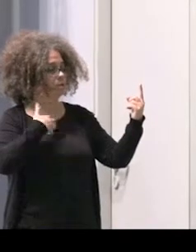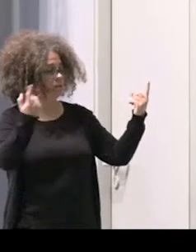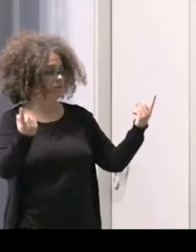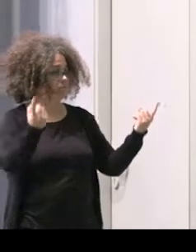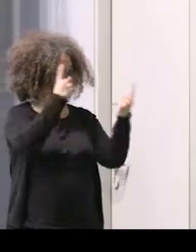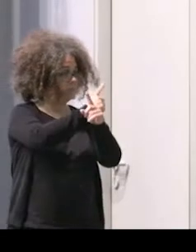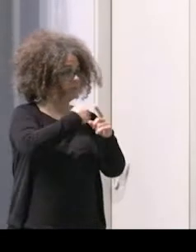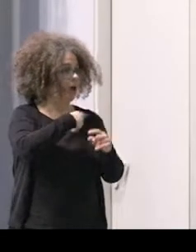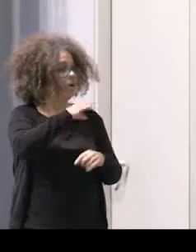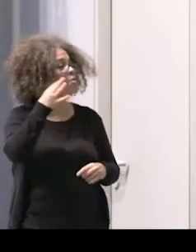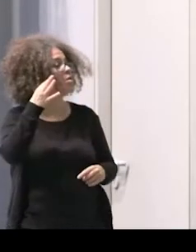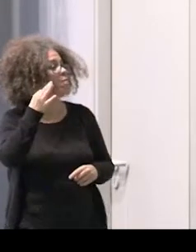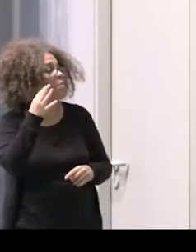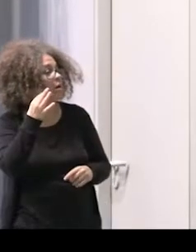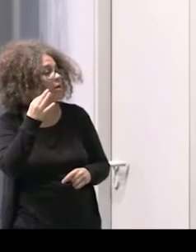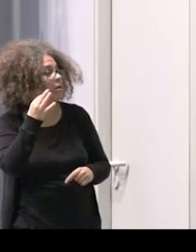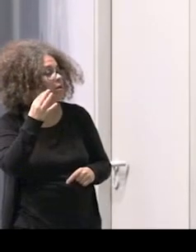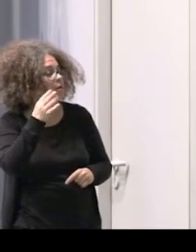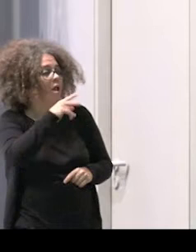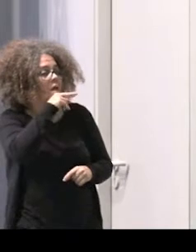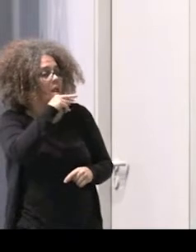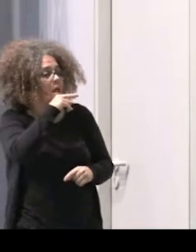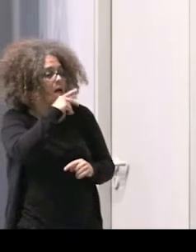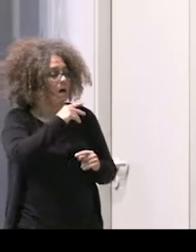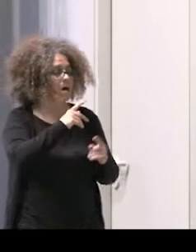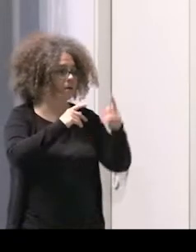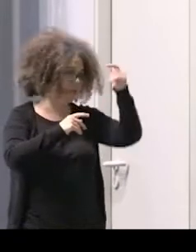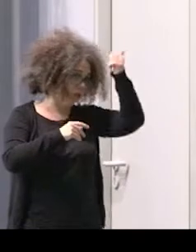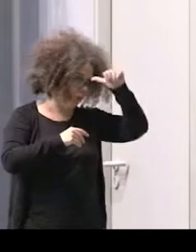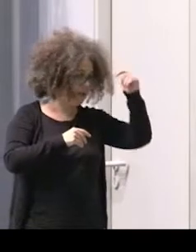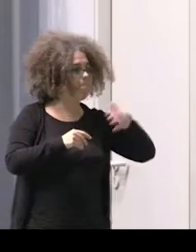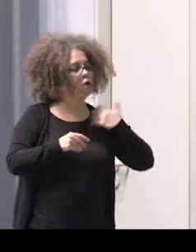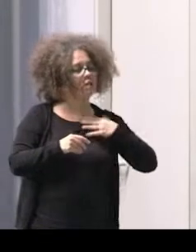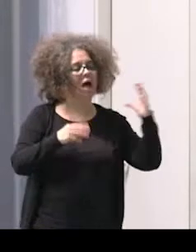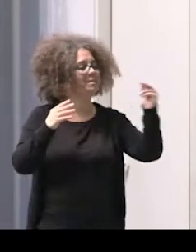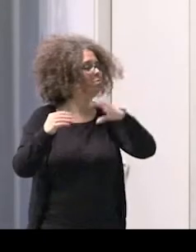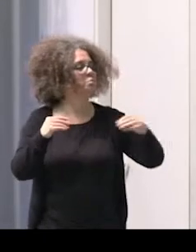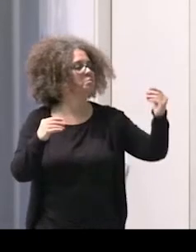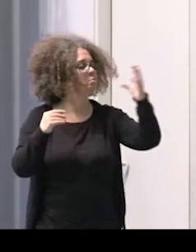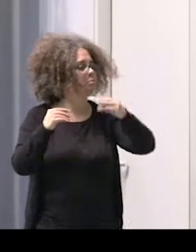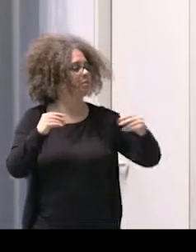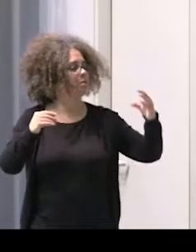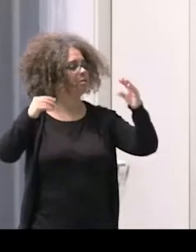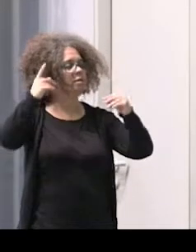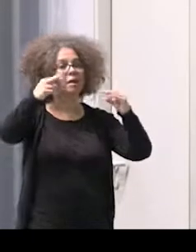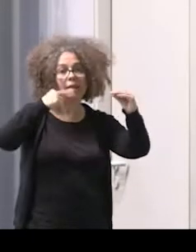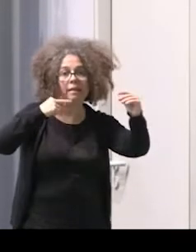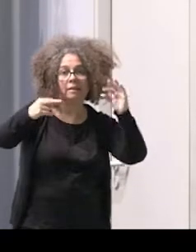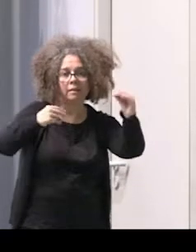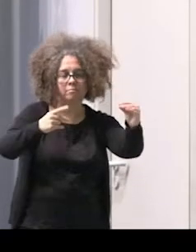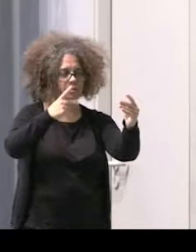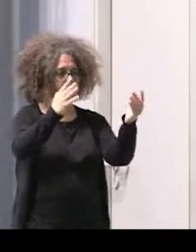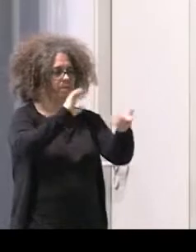mujeres. Una mujer, porque cambiamos además el target. Entonces, cuando la máscara y la señal están en la misma posición del espacio